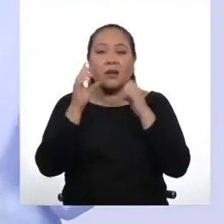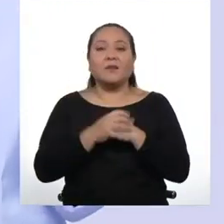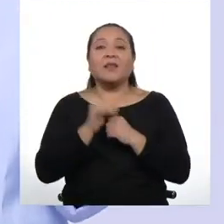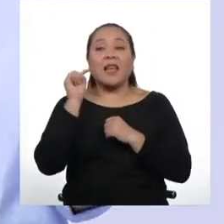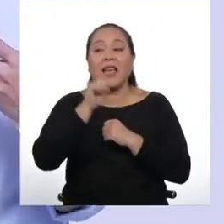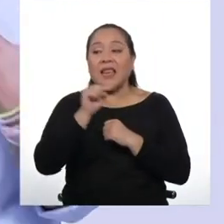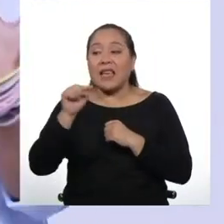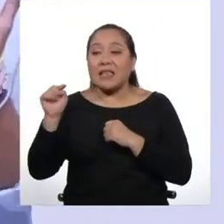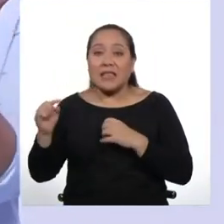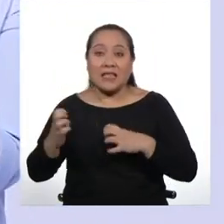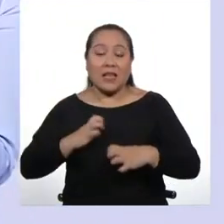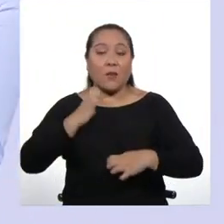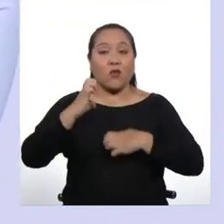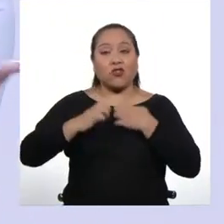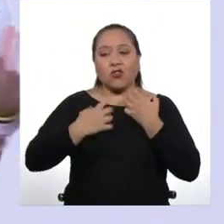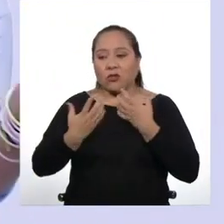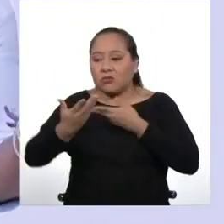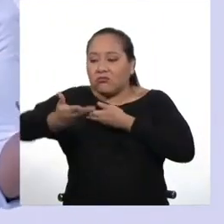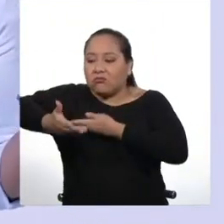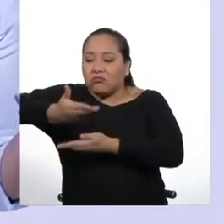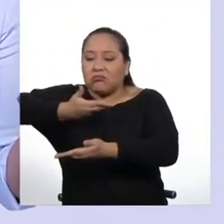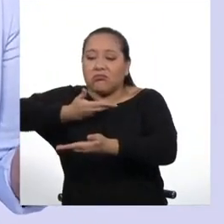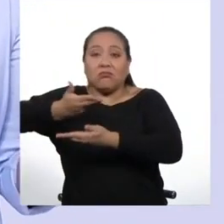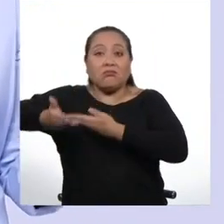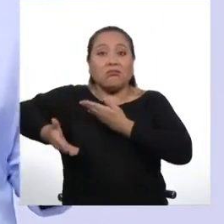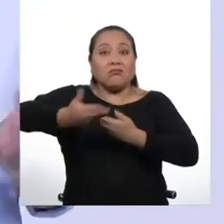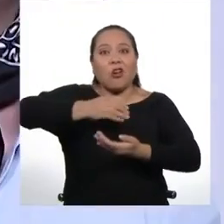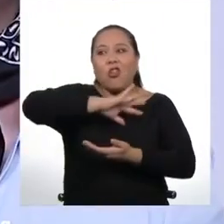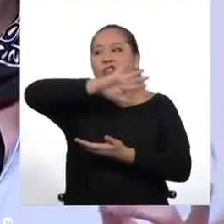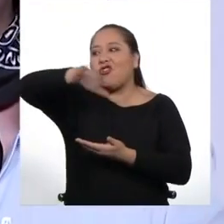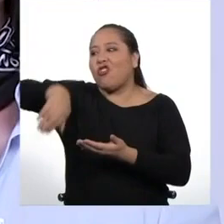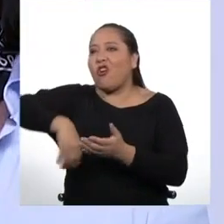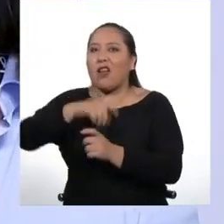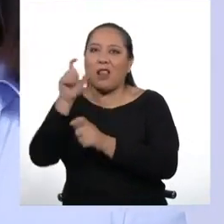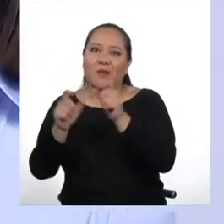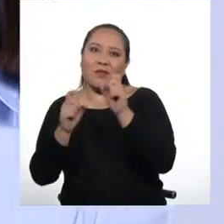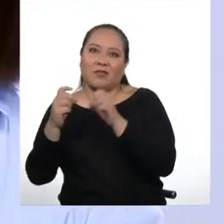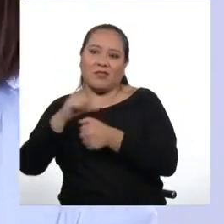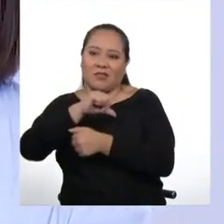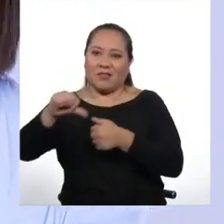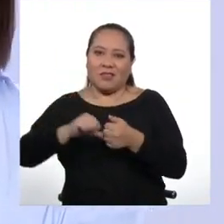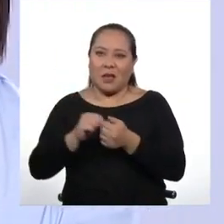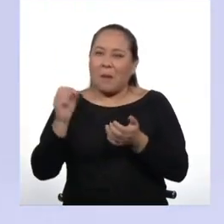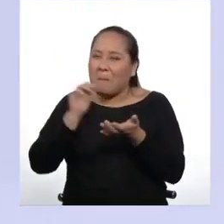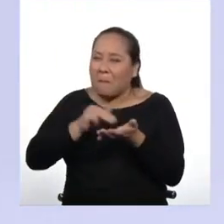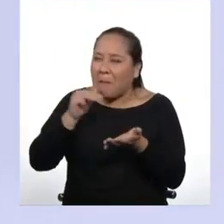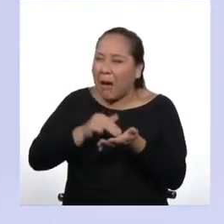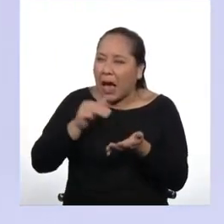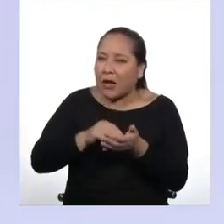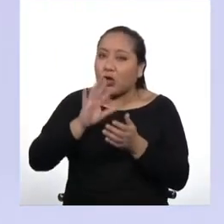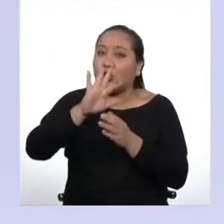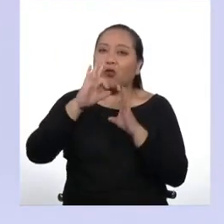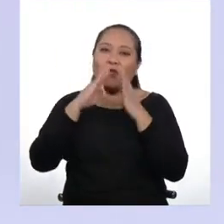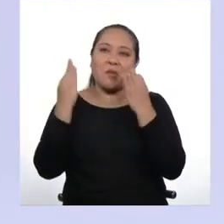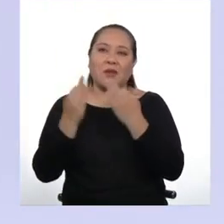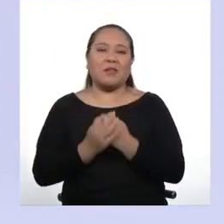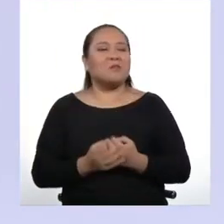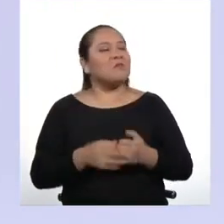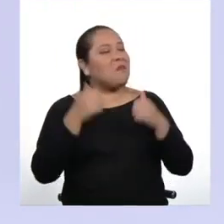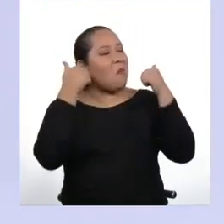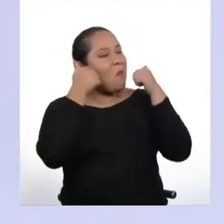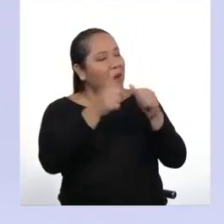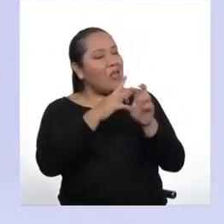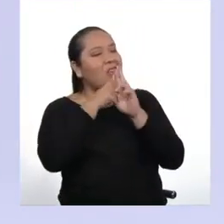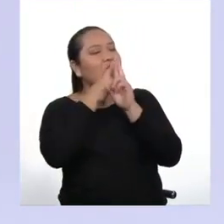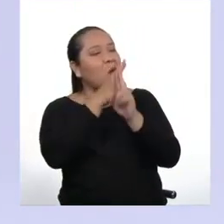través de las emociones nos relacionamos con todas las personas que nos rodean y principalmente con nuestra familia. Muy buena